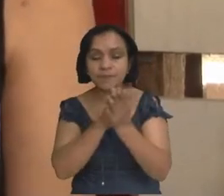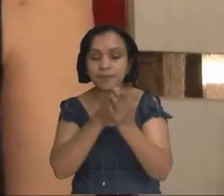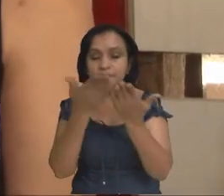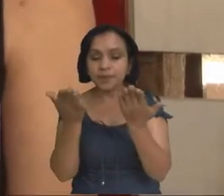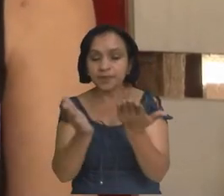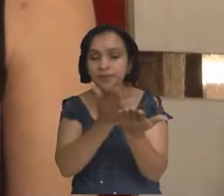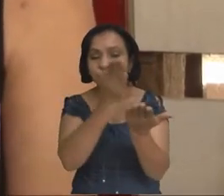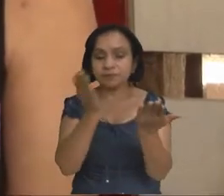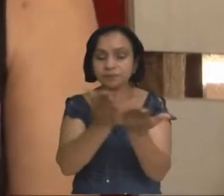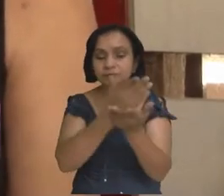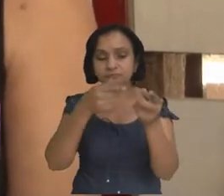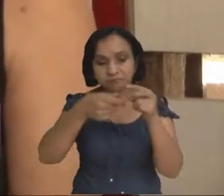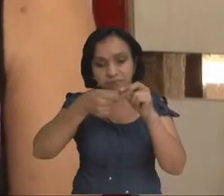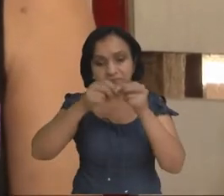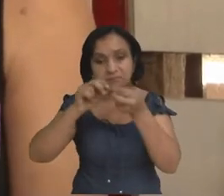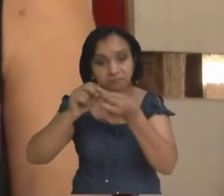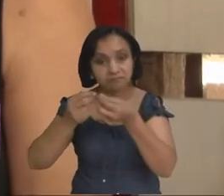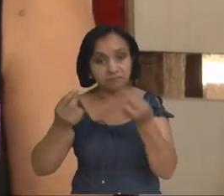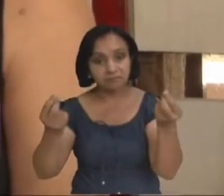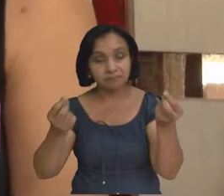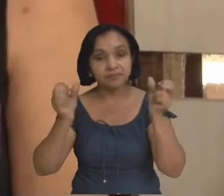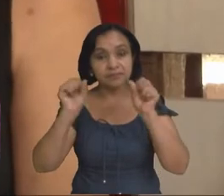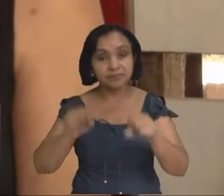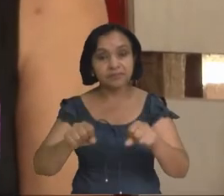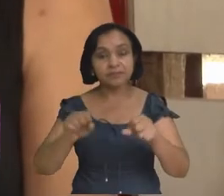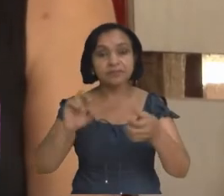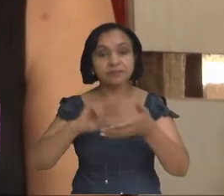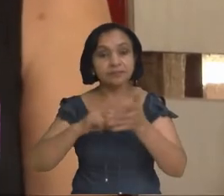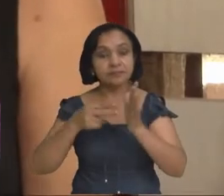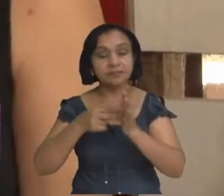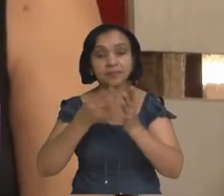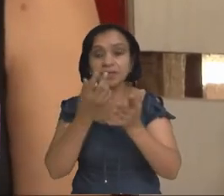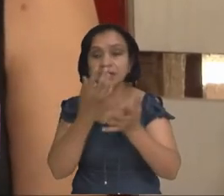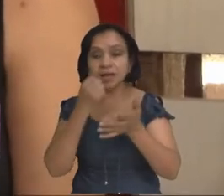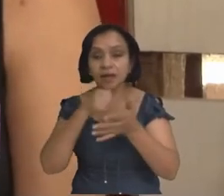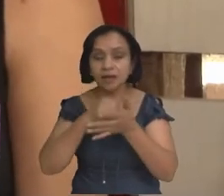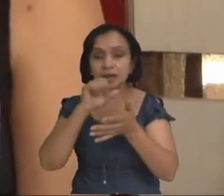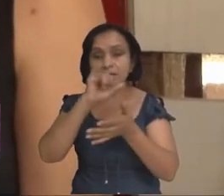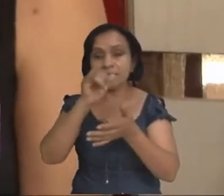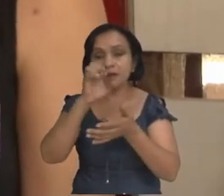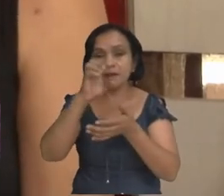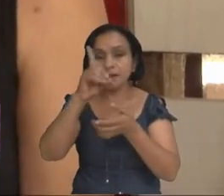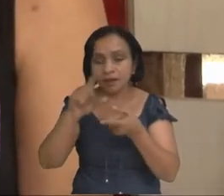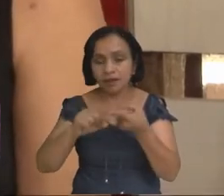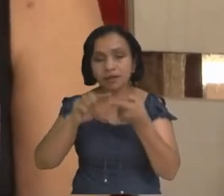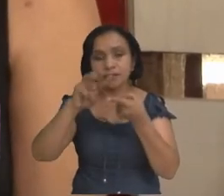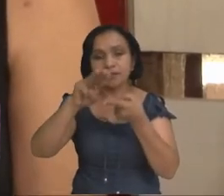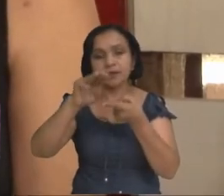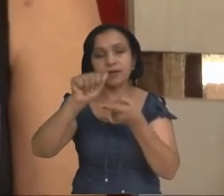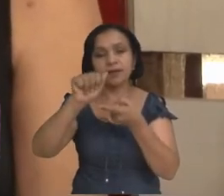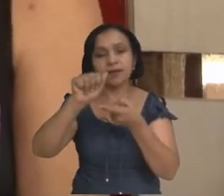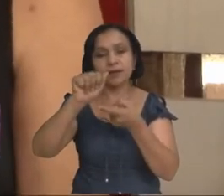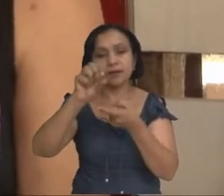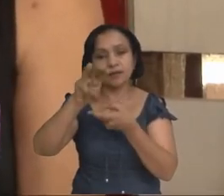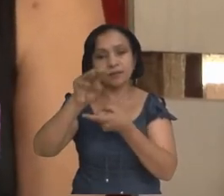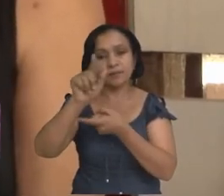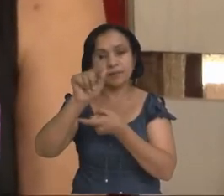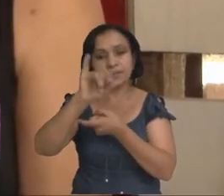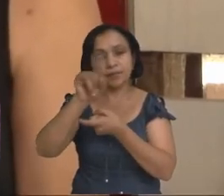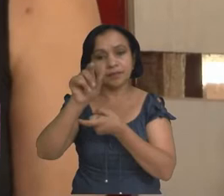y también lo que es con piedras como jade, amatista y